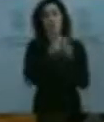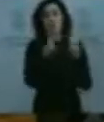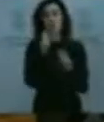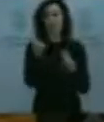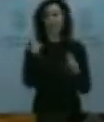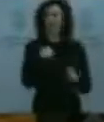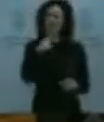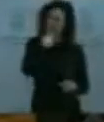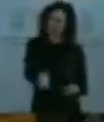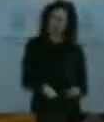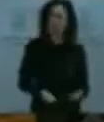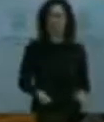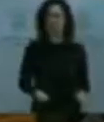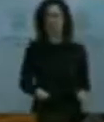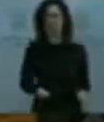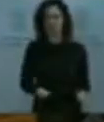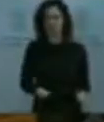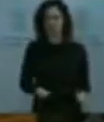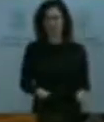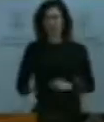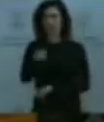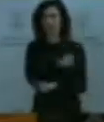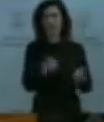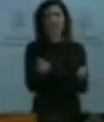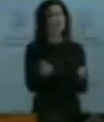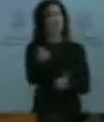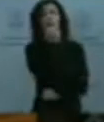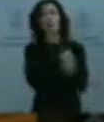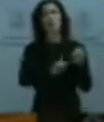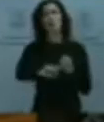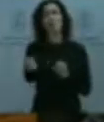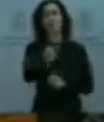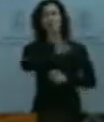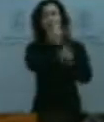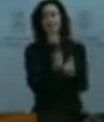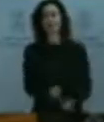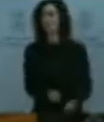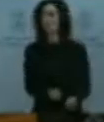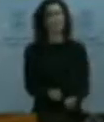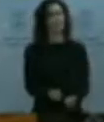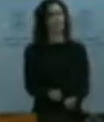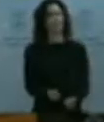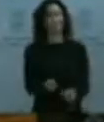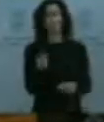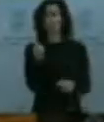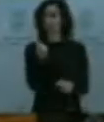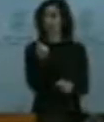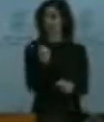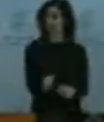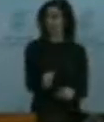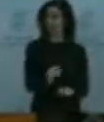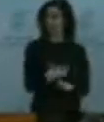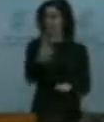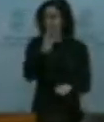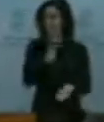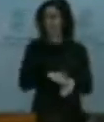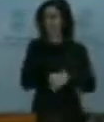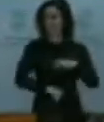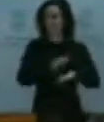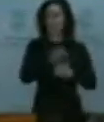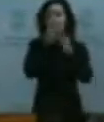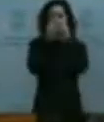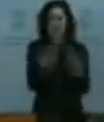problema económico, no es presupuestario. Dinero tiene suficiente para el cumplimiento con las debidas garantías de sus fines. Lo que hay que cambiar no